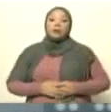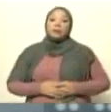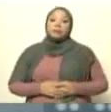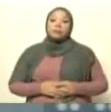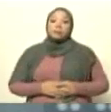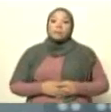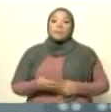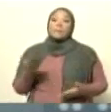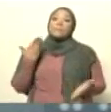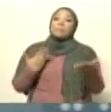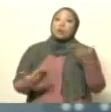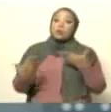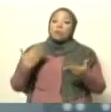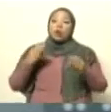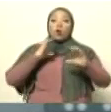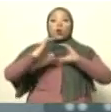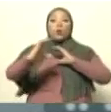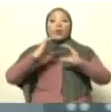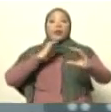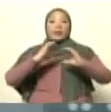de los medios de comunicación,